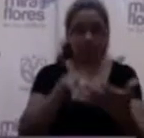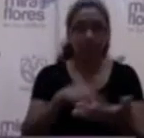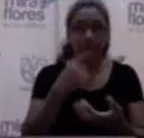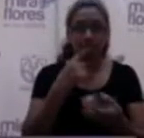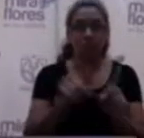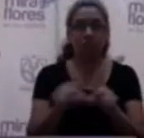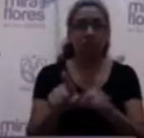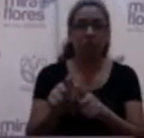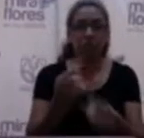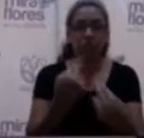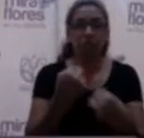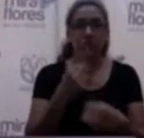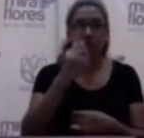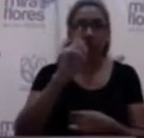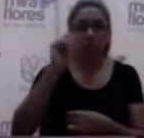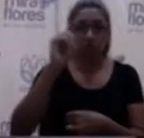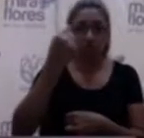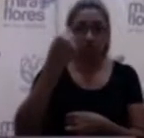da como resultado